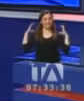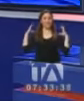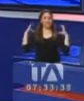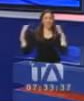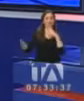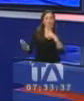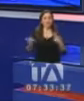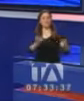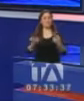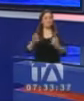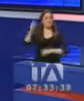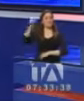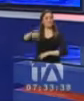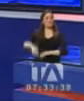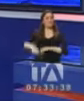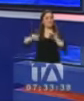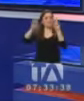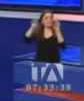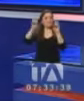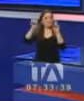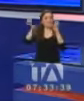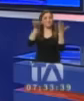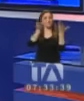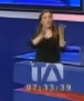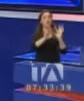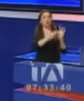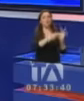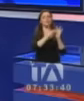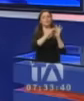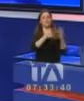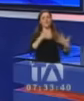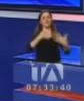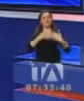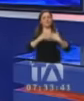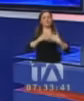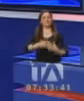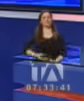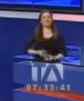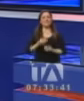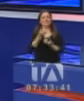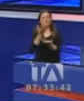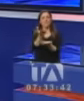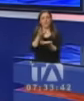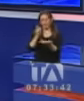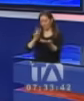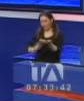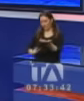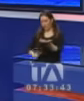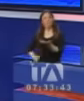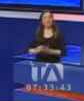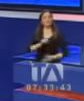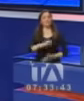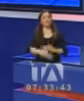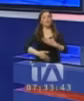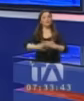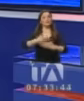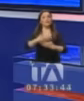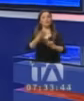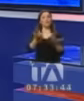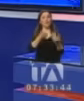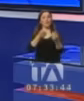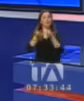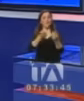partido de hoy. Justamente Joana Cañizares está en el lugar para contarnos cómo se va a realizar el operativo